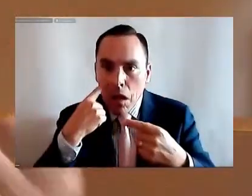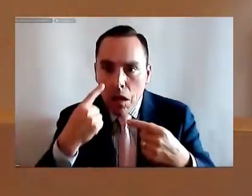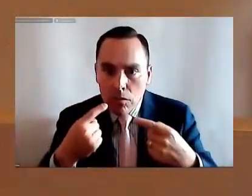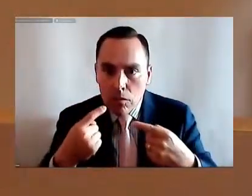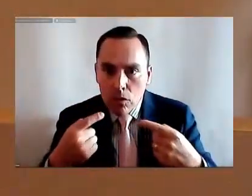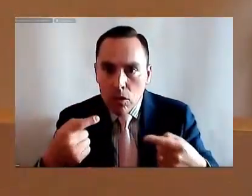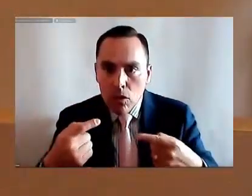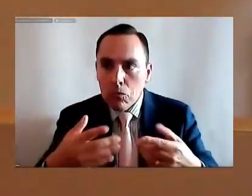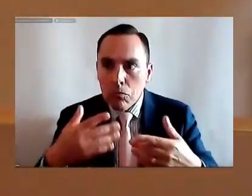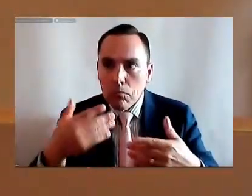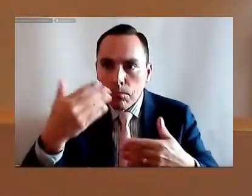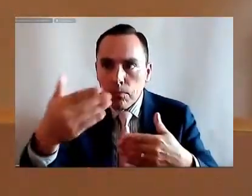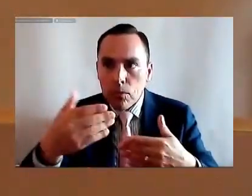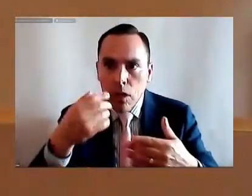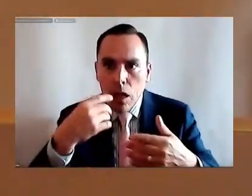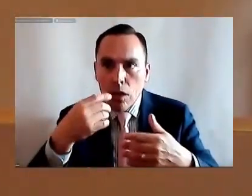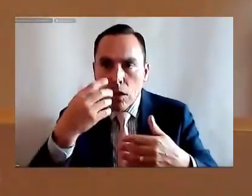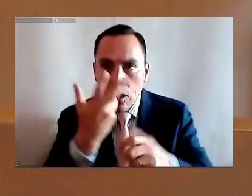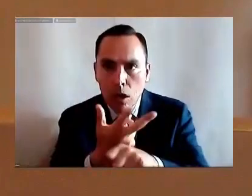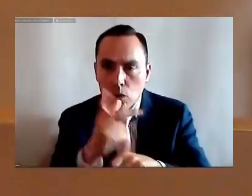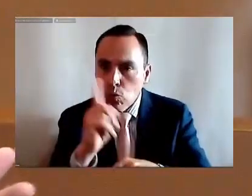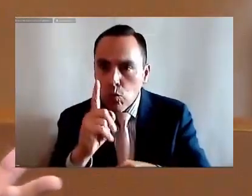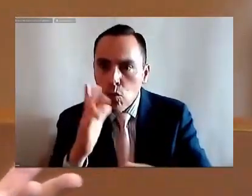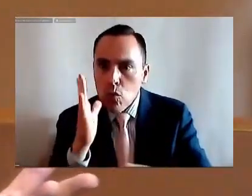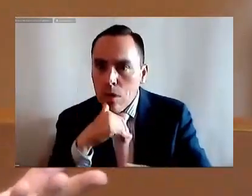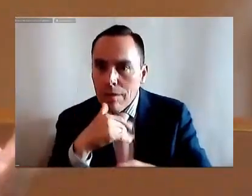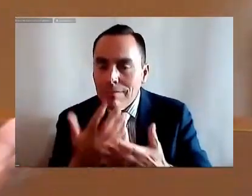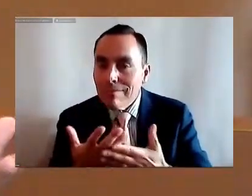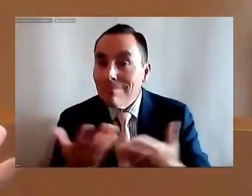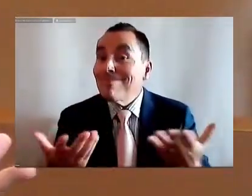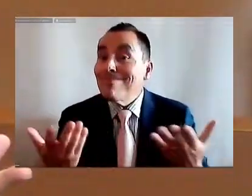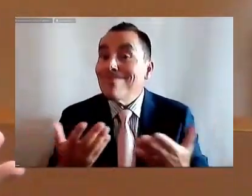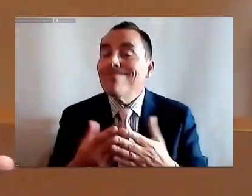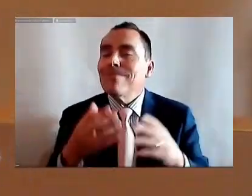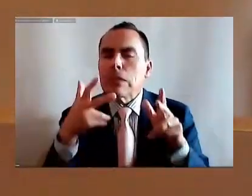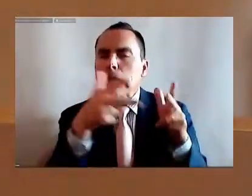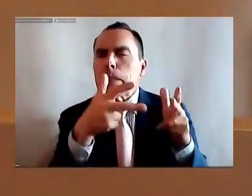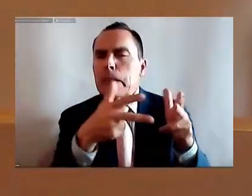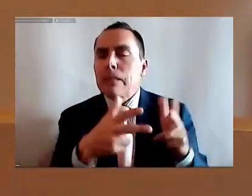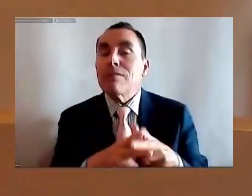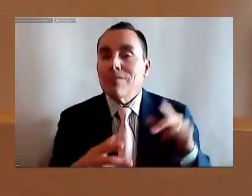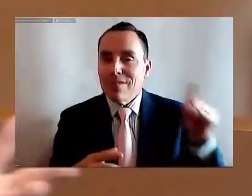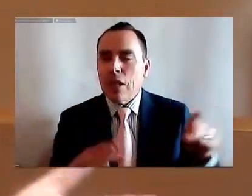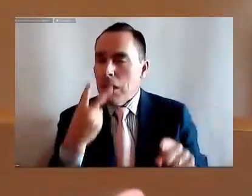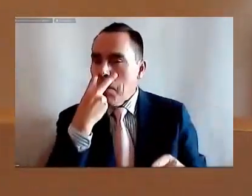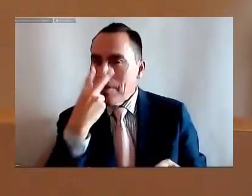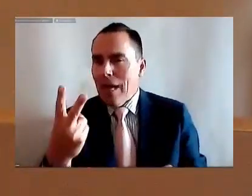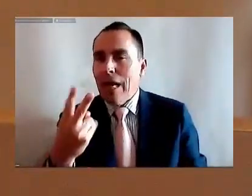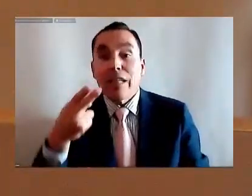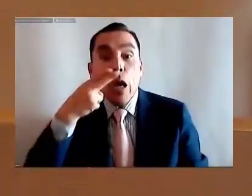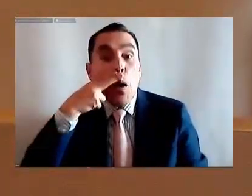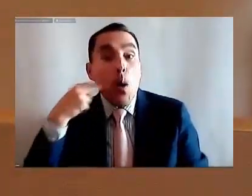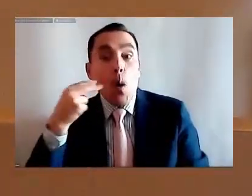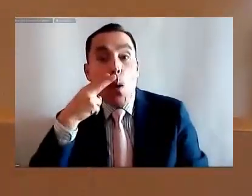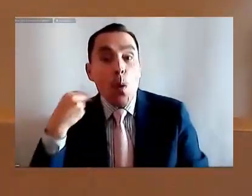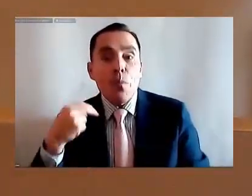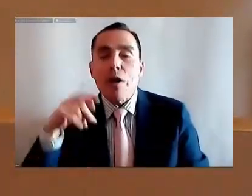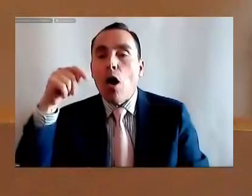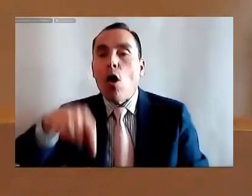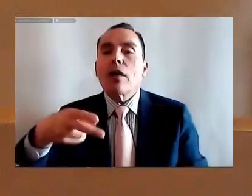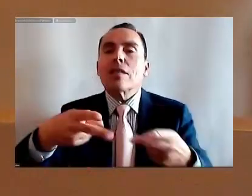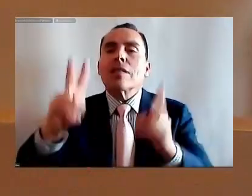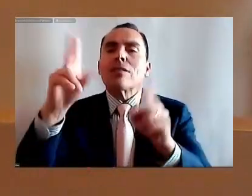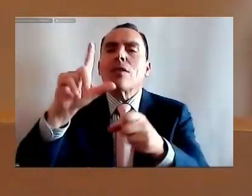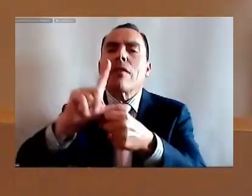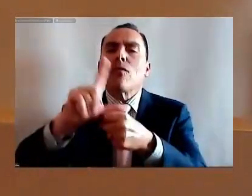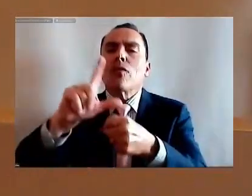acoso o no hay acoso. Siempre esto, todo el tema es como desde la mirada del hombre, ¿no? O sea, hemos estado hablando del derecho laboral. En